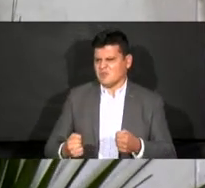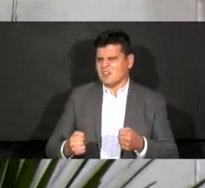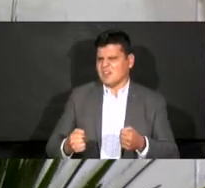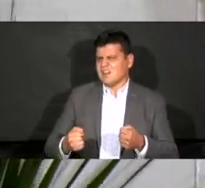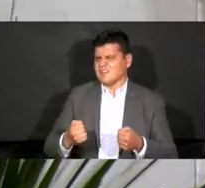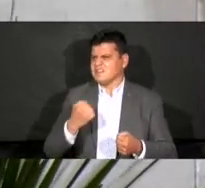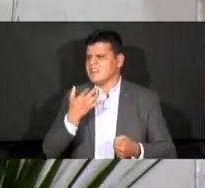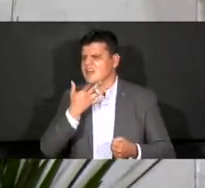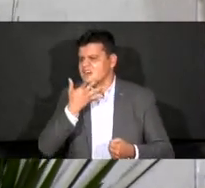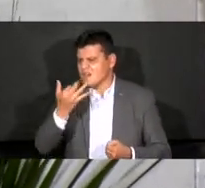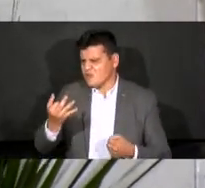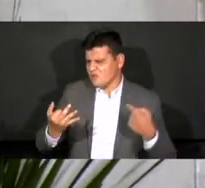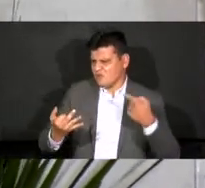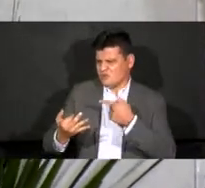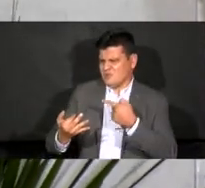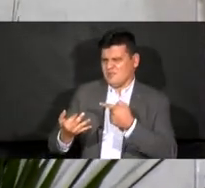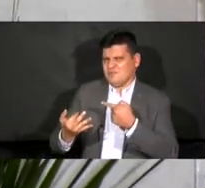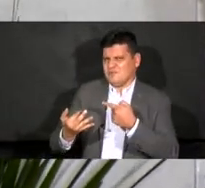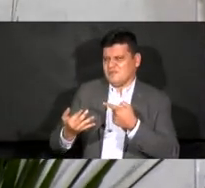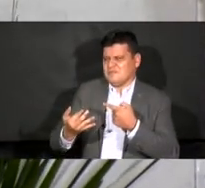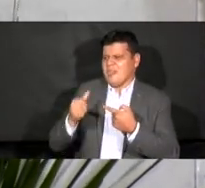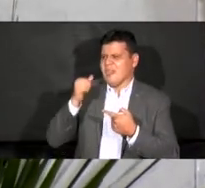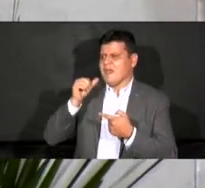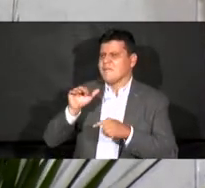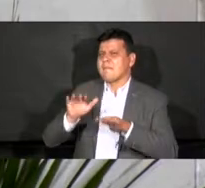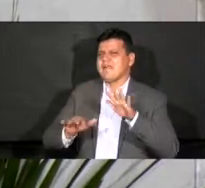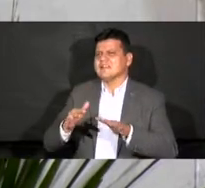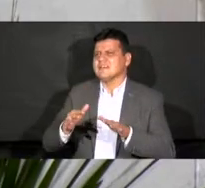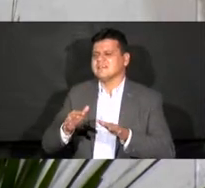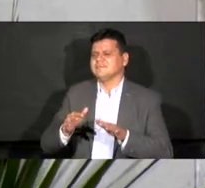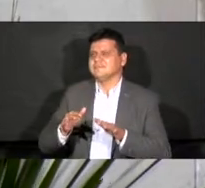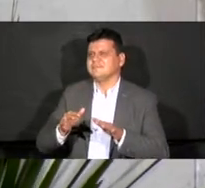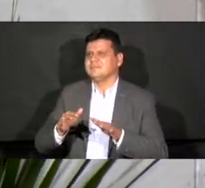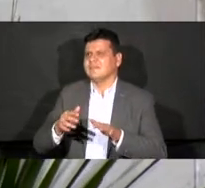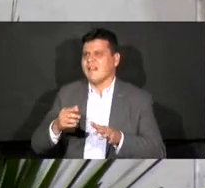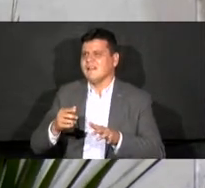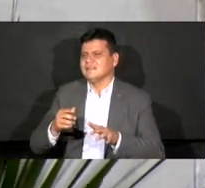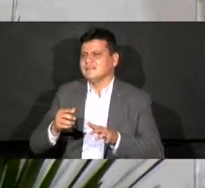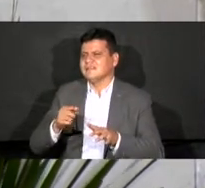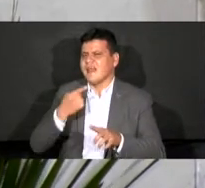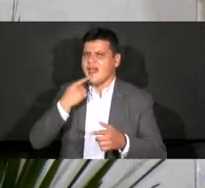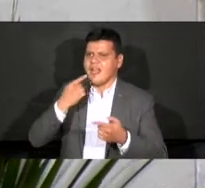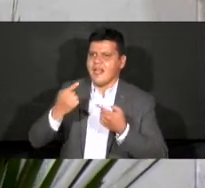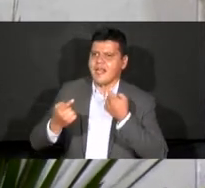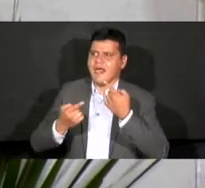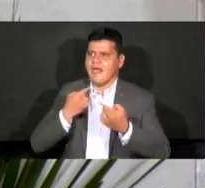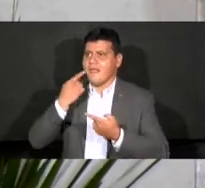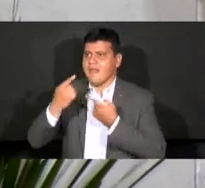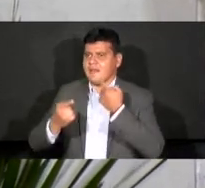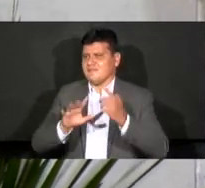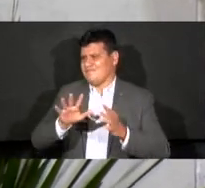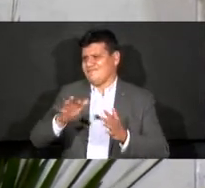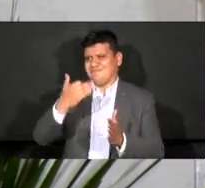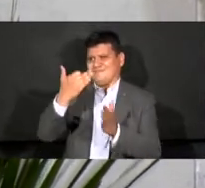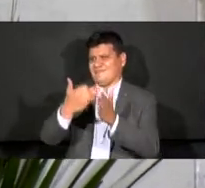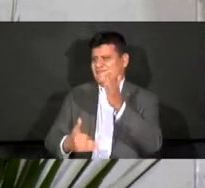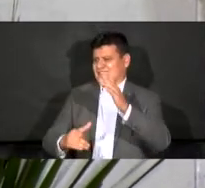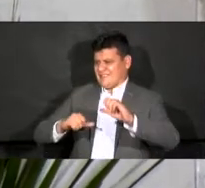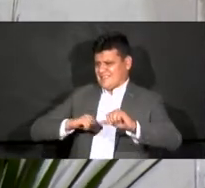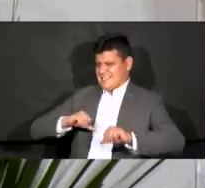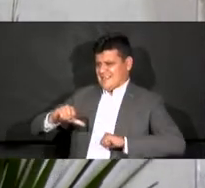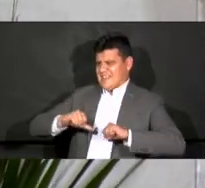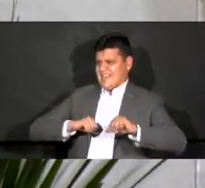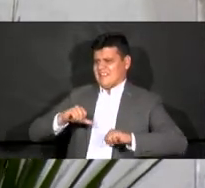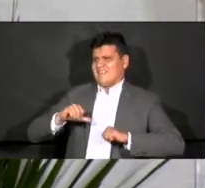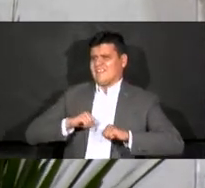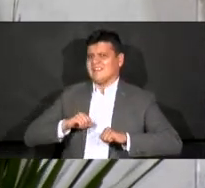ocultar las omisiones y la inmovilidad en la que cayó un gobierno del Estado. Y es cierto, es